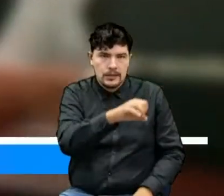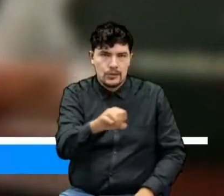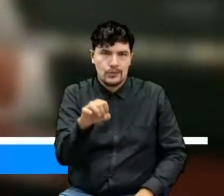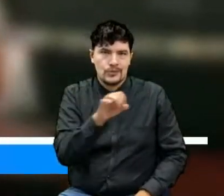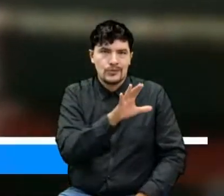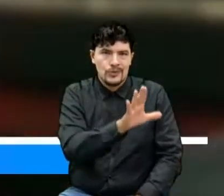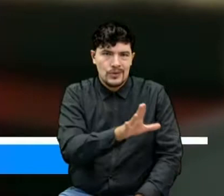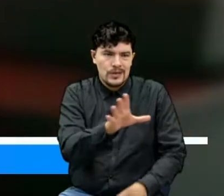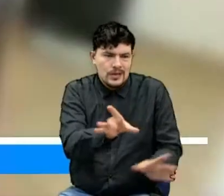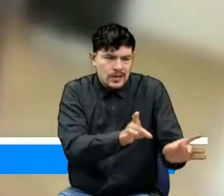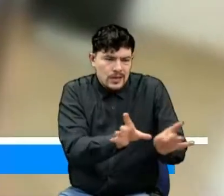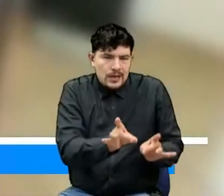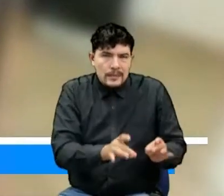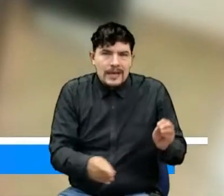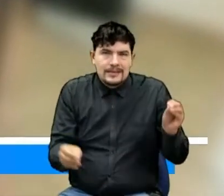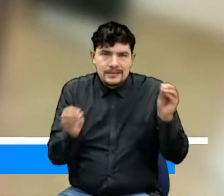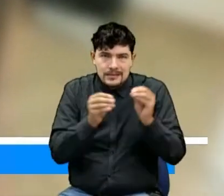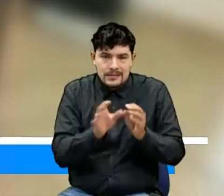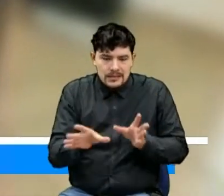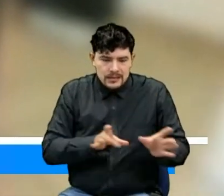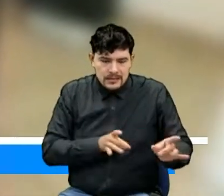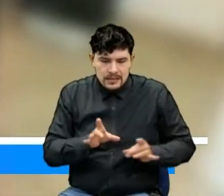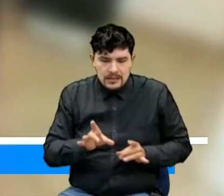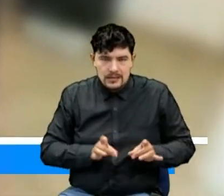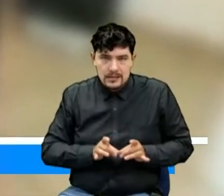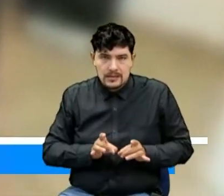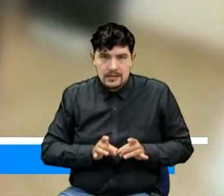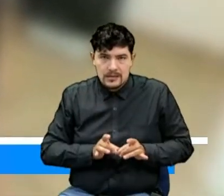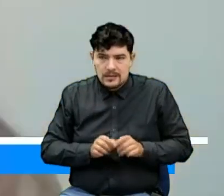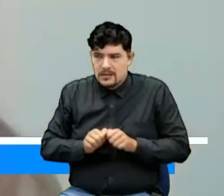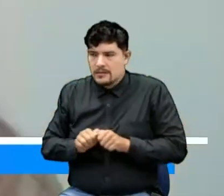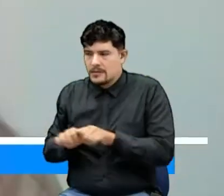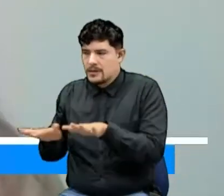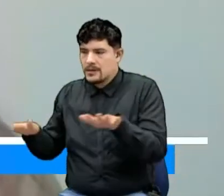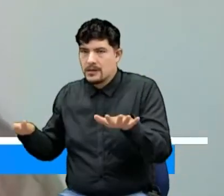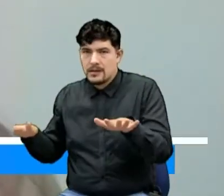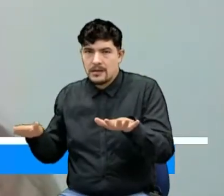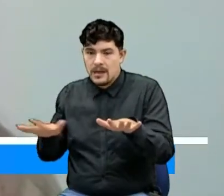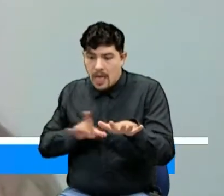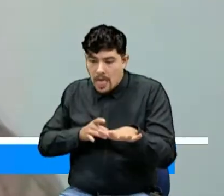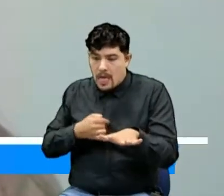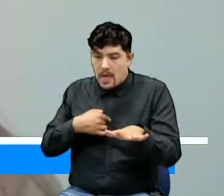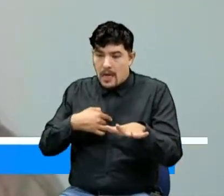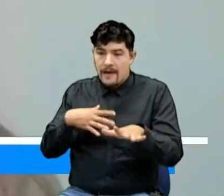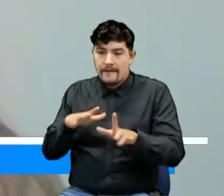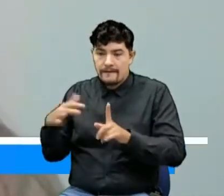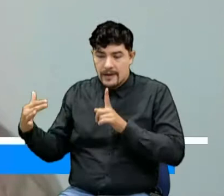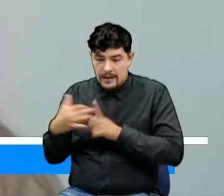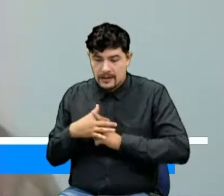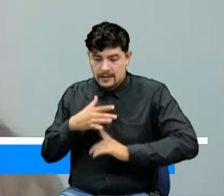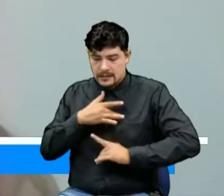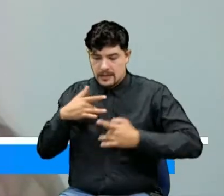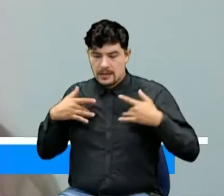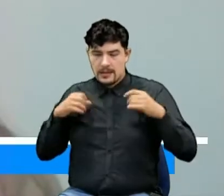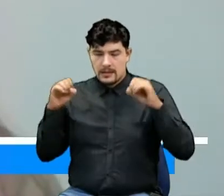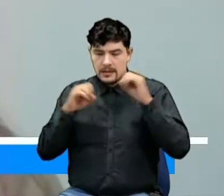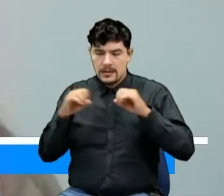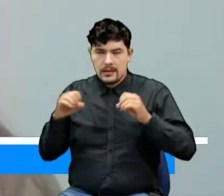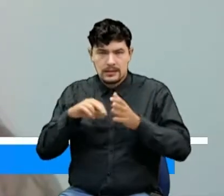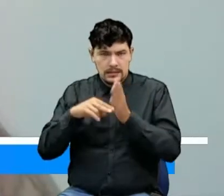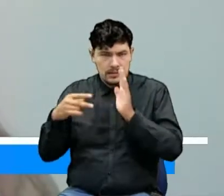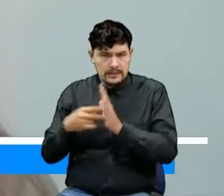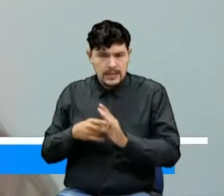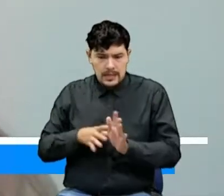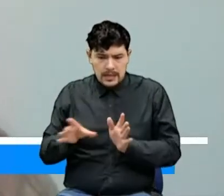Nuestros niños son más susceptibles a infectarse y a transmitir la infección, pero no quiere decir que estas cepas lo que